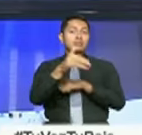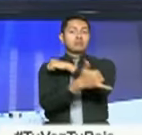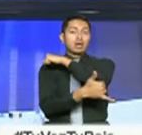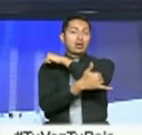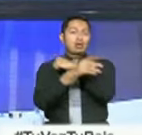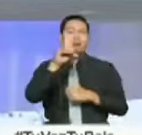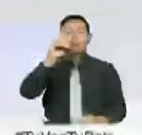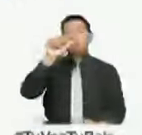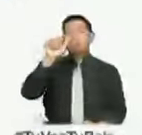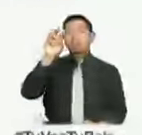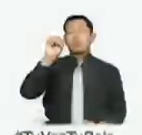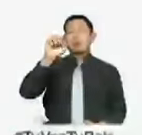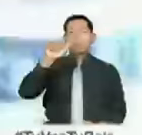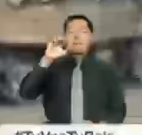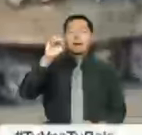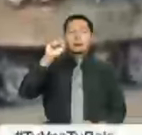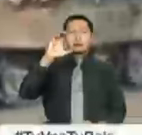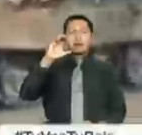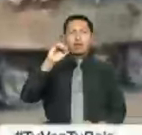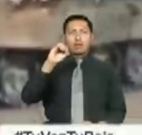localidad.